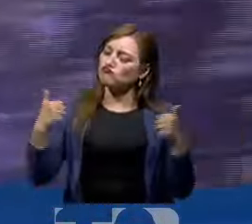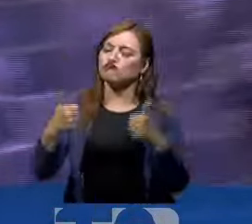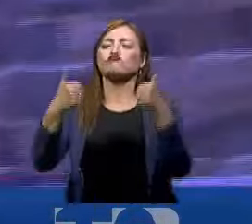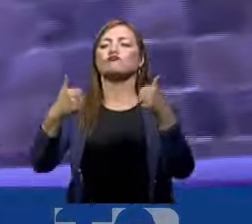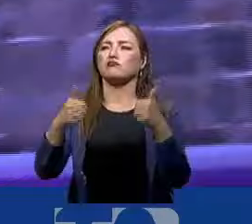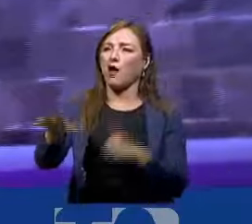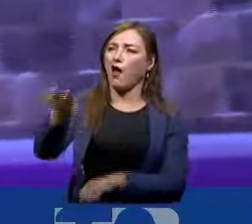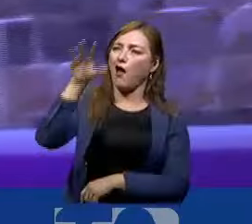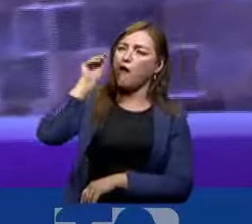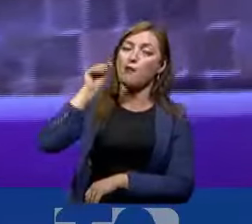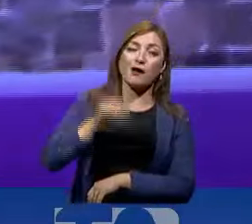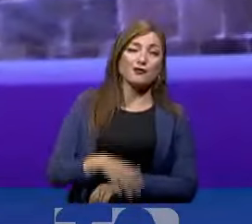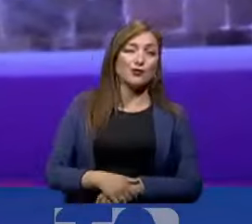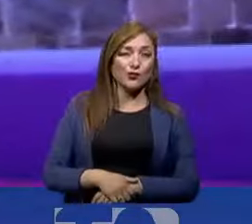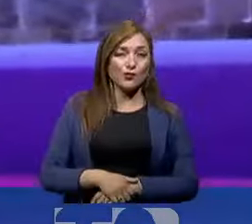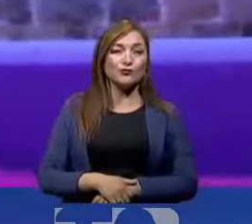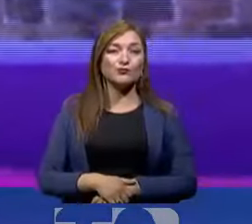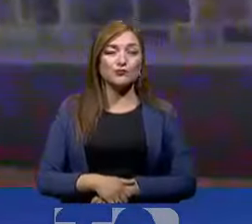da lecciones.